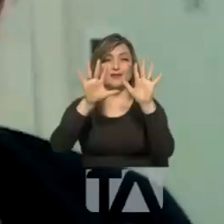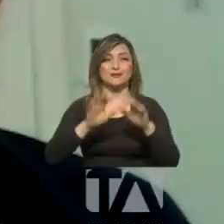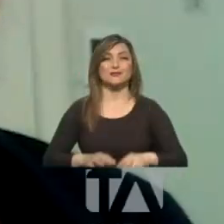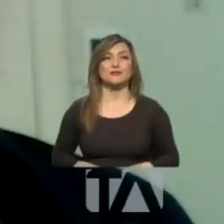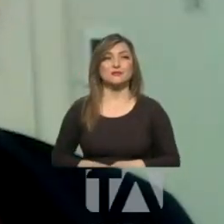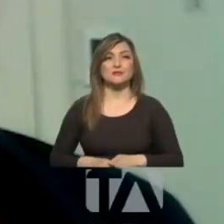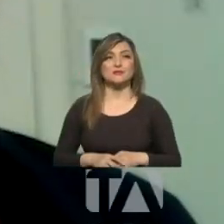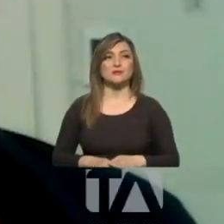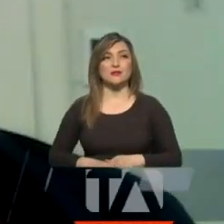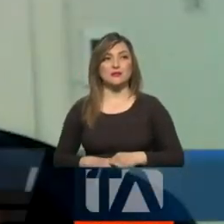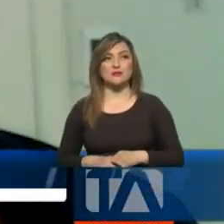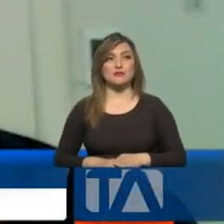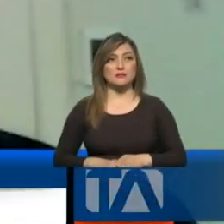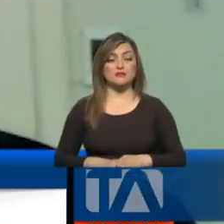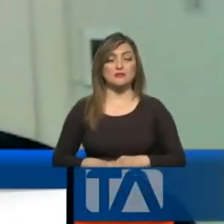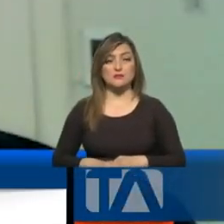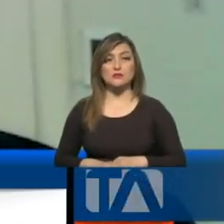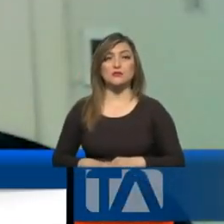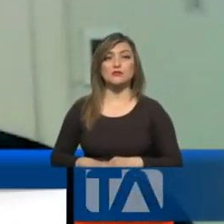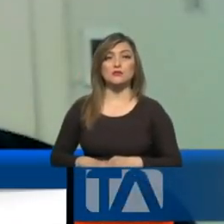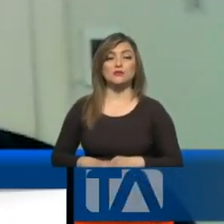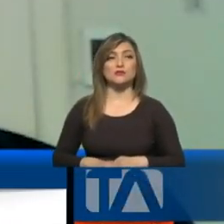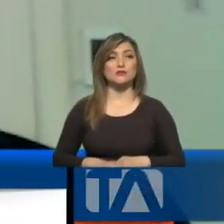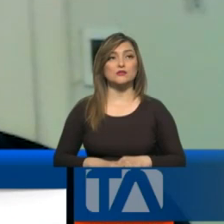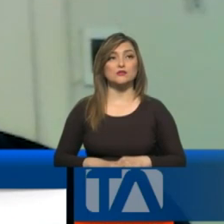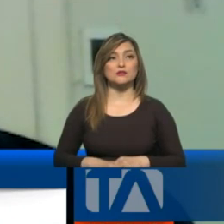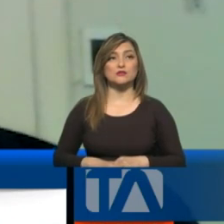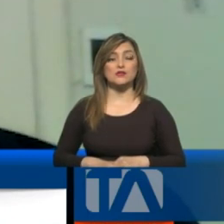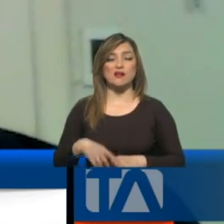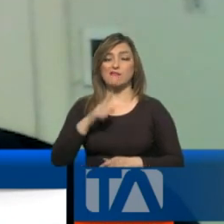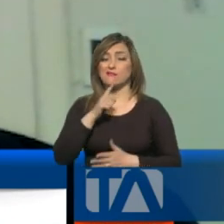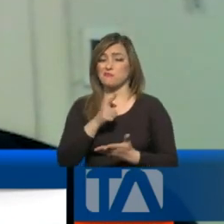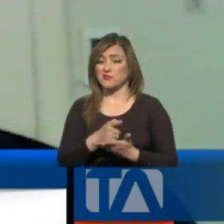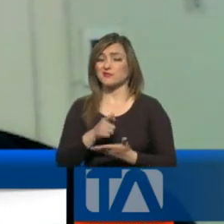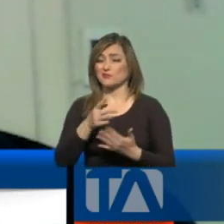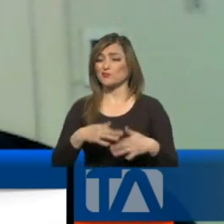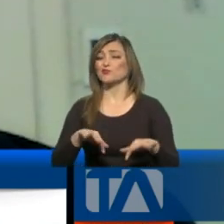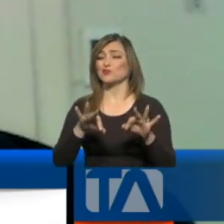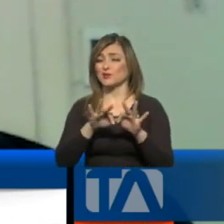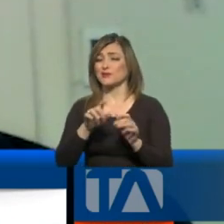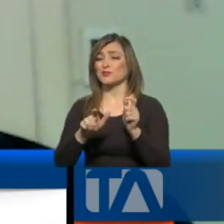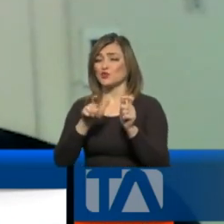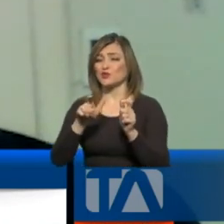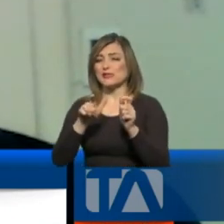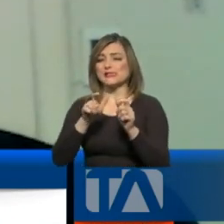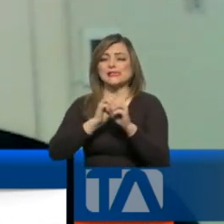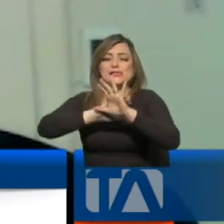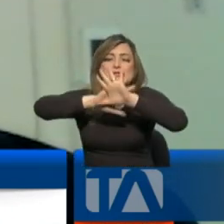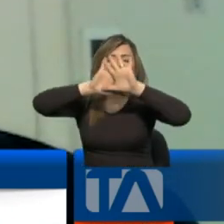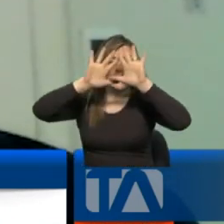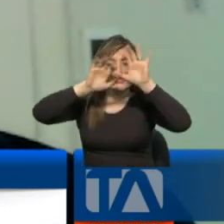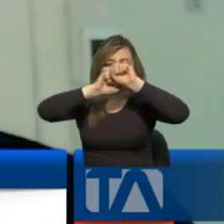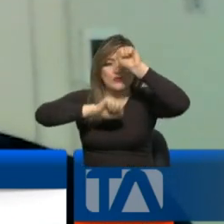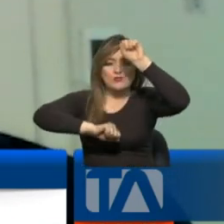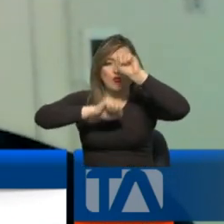10. Pero la realidad es que eso va más allá de un sueldo, es una realidad que es importante para la ciudadanía y que no se quiera